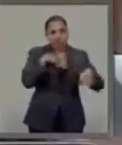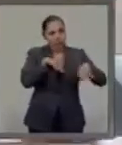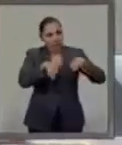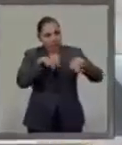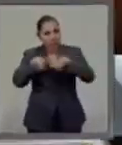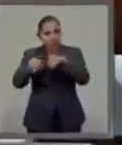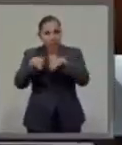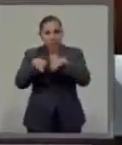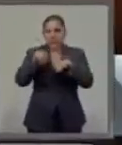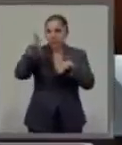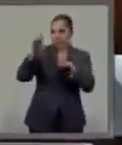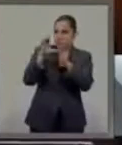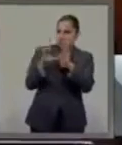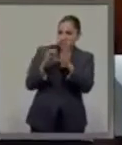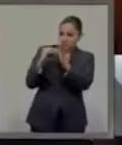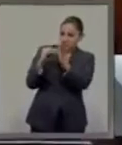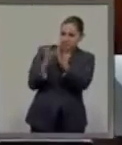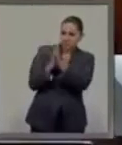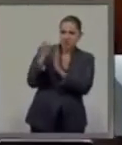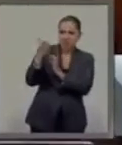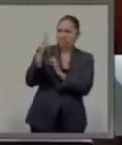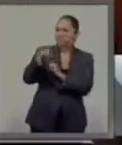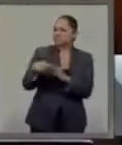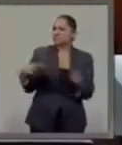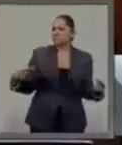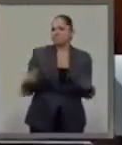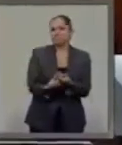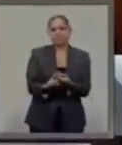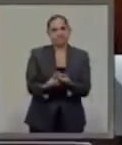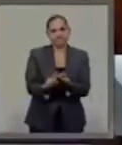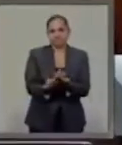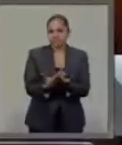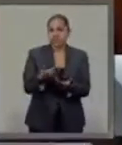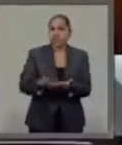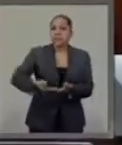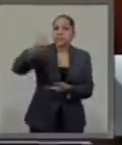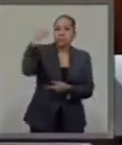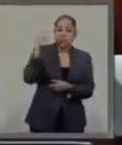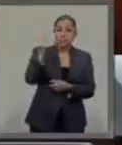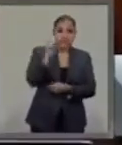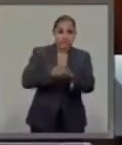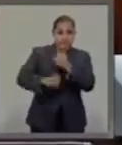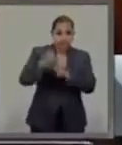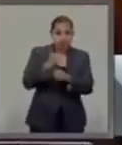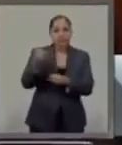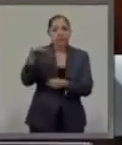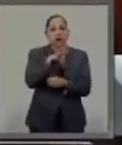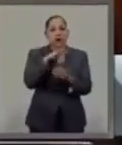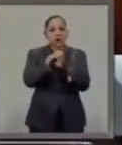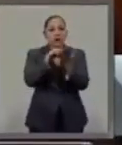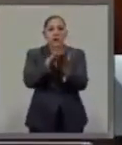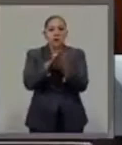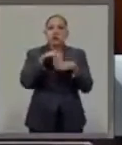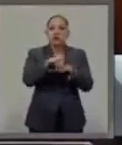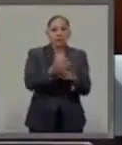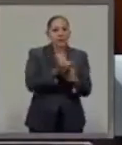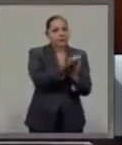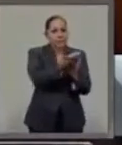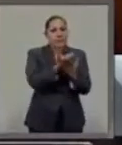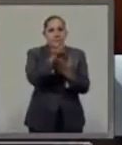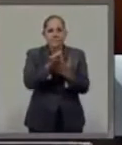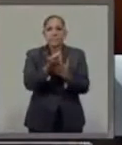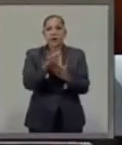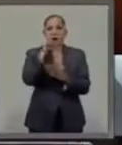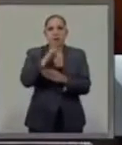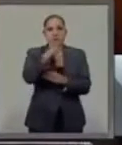constitucional porque desde hace más de 30 años se ha aplicado una política de restricción salarial con argumento de evitar la